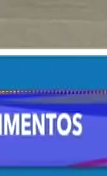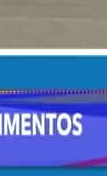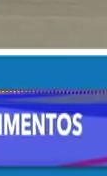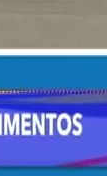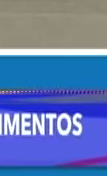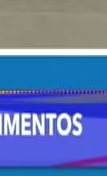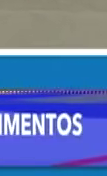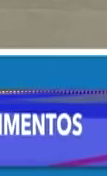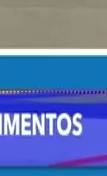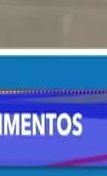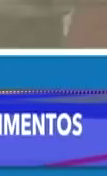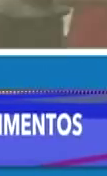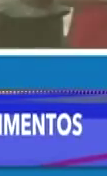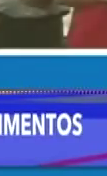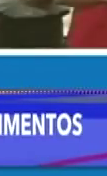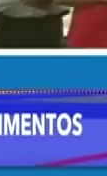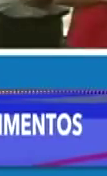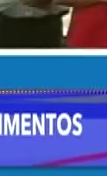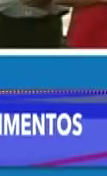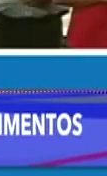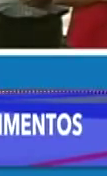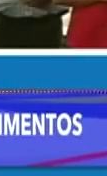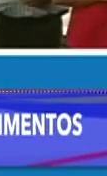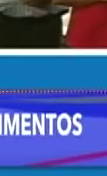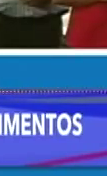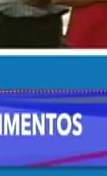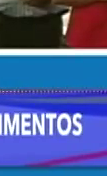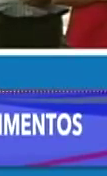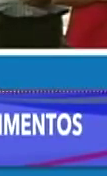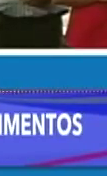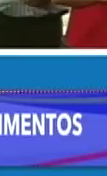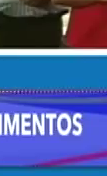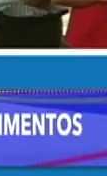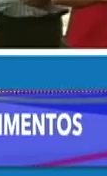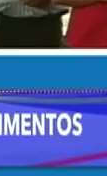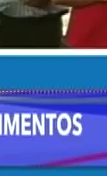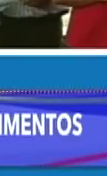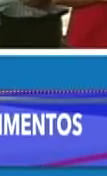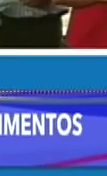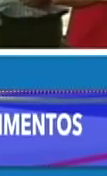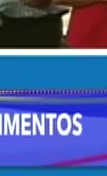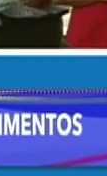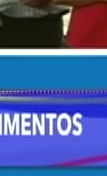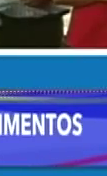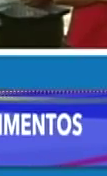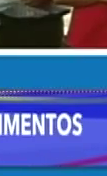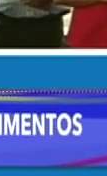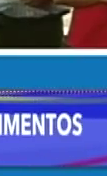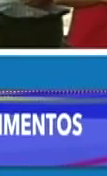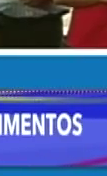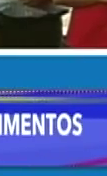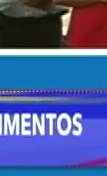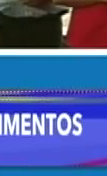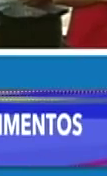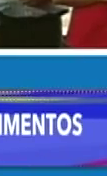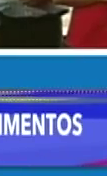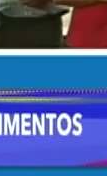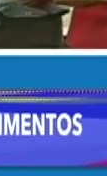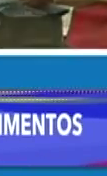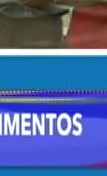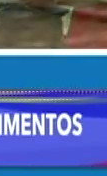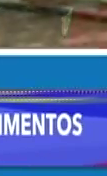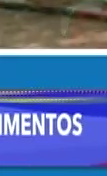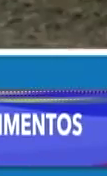articulando todos los factores institucionales políticos sociales productivos logísticos